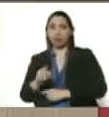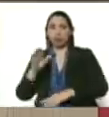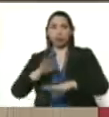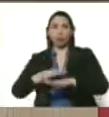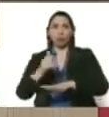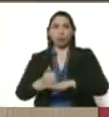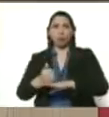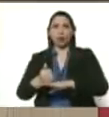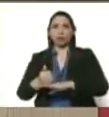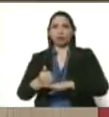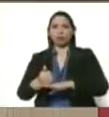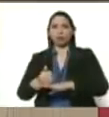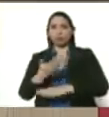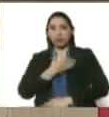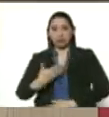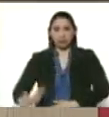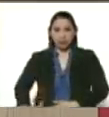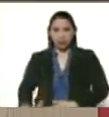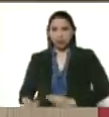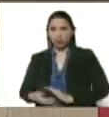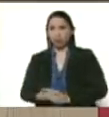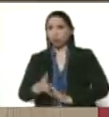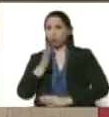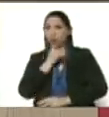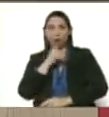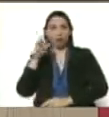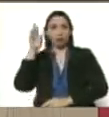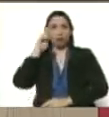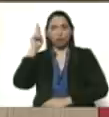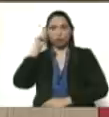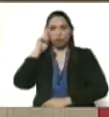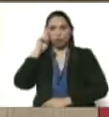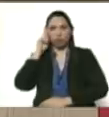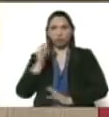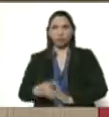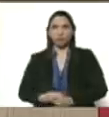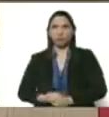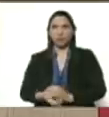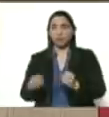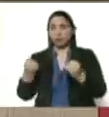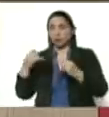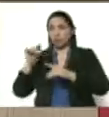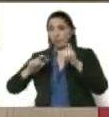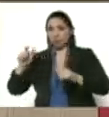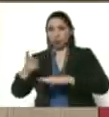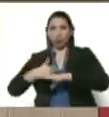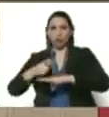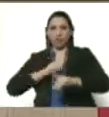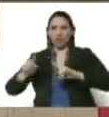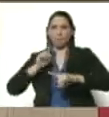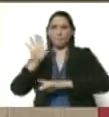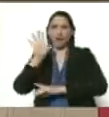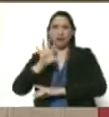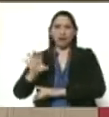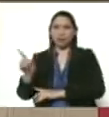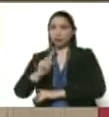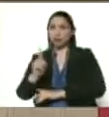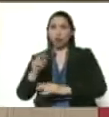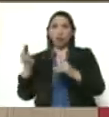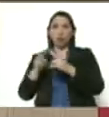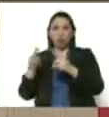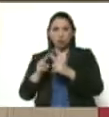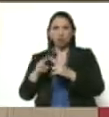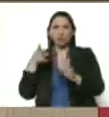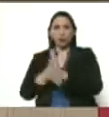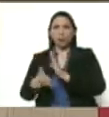sus gobernantes, justamente por la irracionalidad de muchos de sus gobernantes en no reconocer la peligrosidad de este